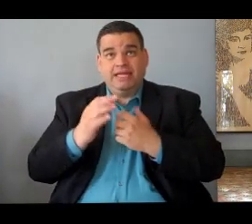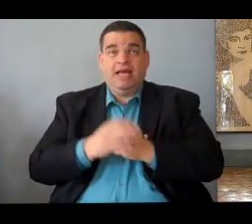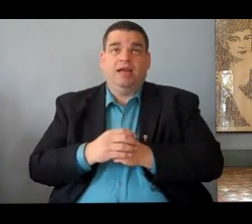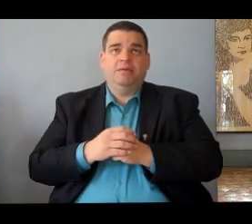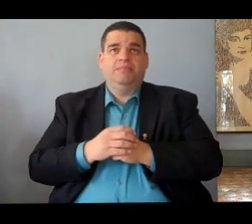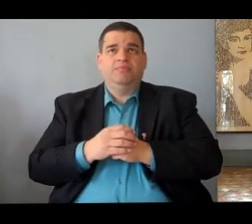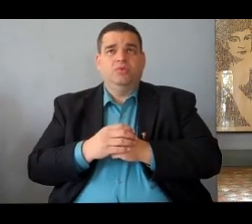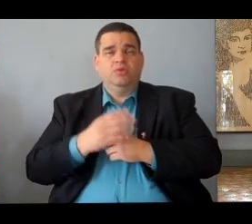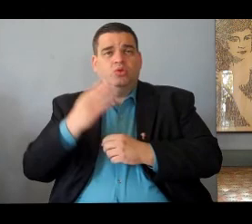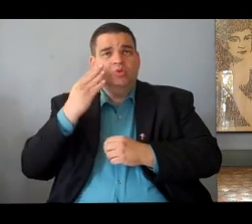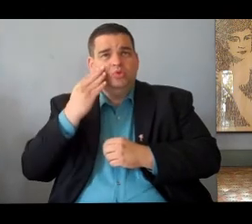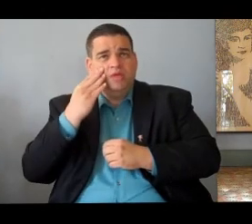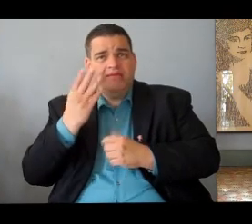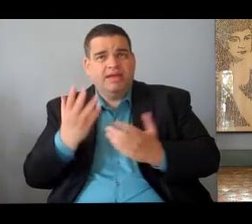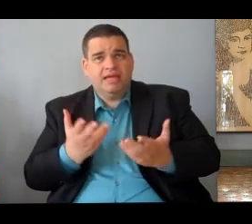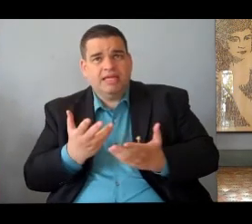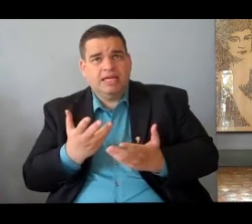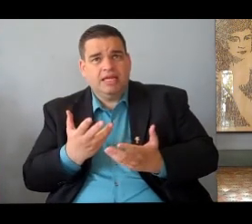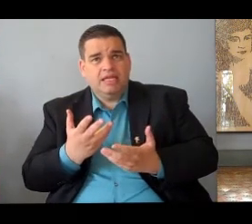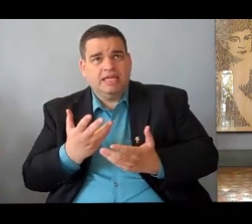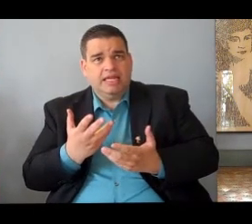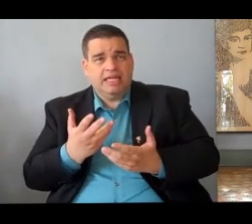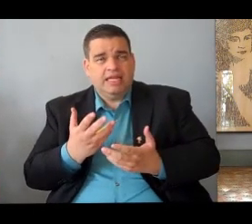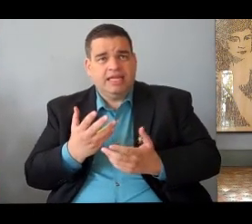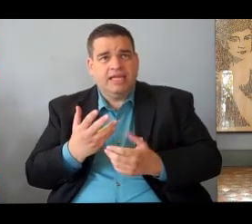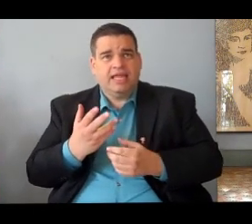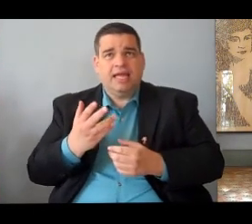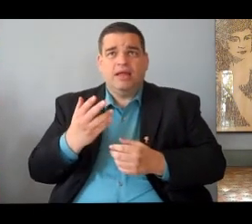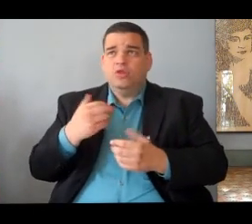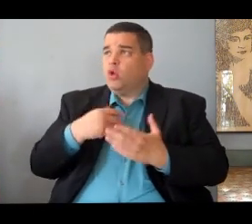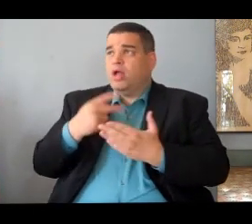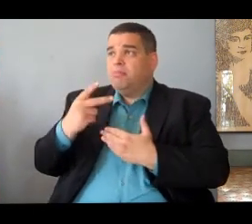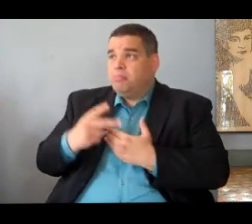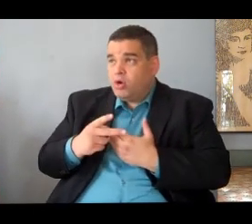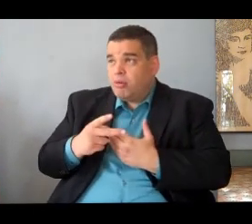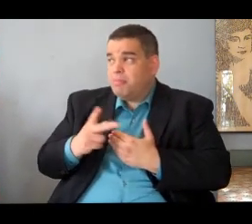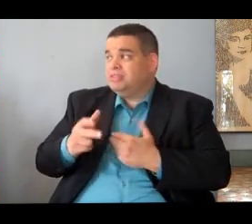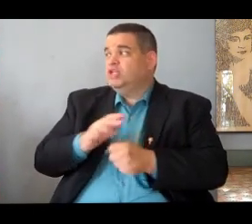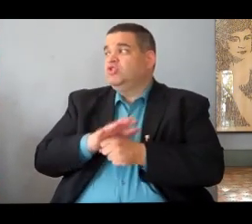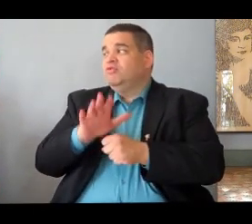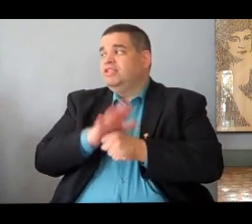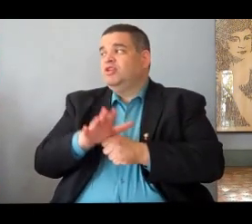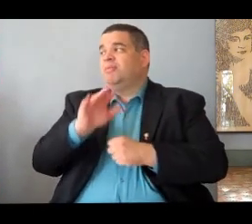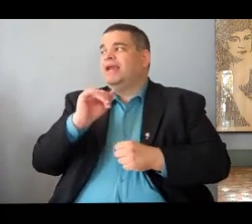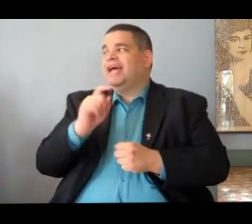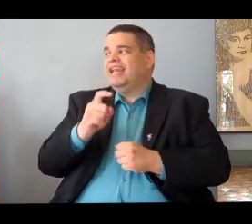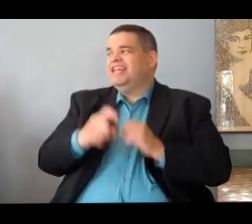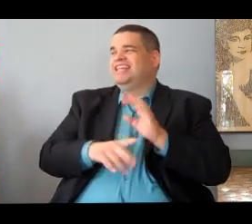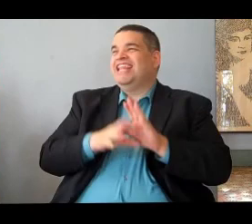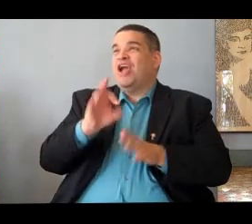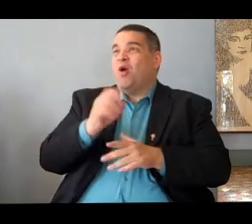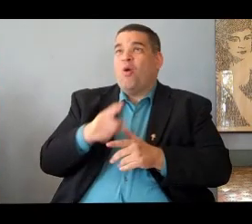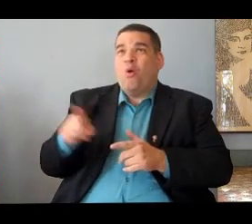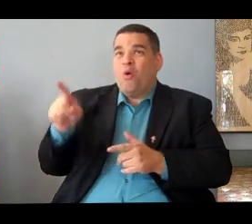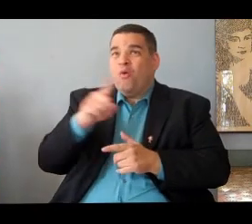¿Tú sabías que eso es un león? No, míralo bien, mira para arriba. El programa no va a ser suficiente para que Alex descubra los